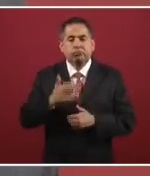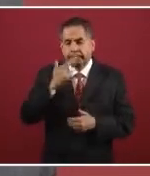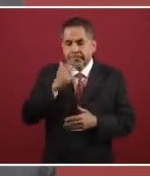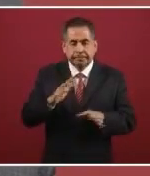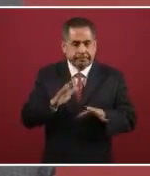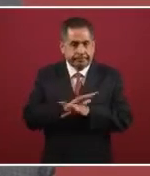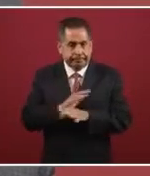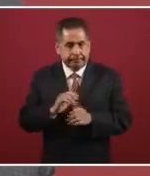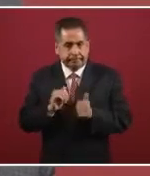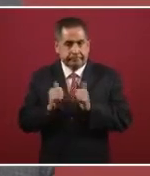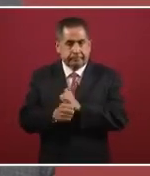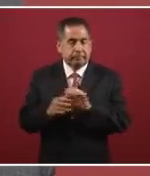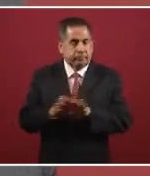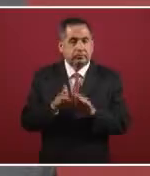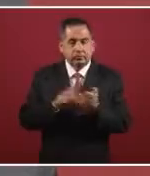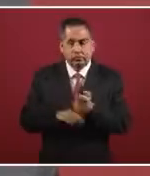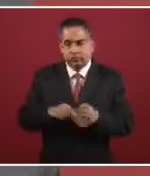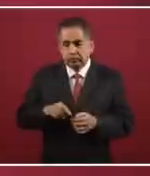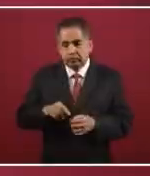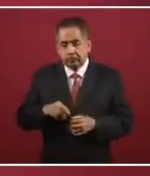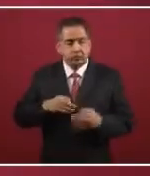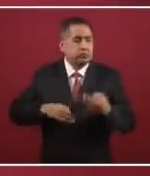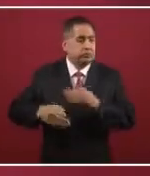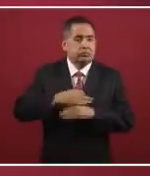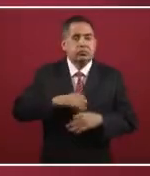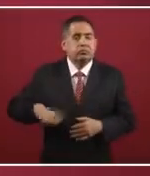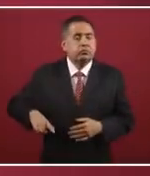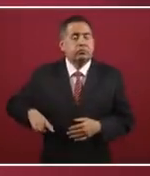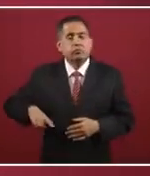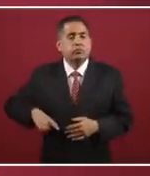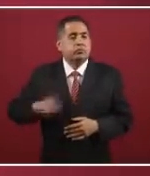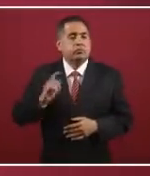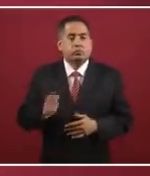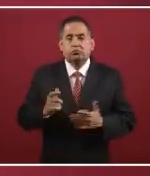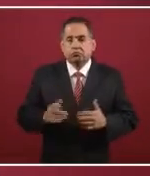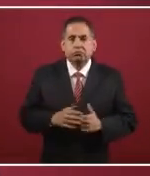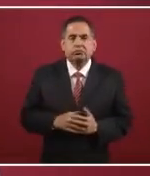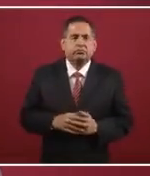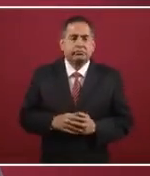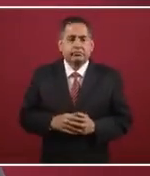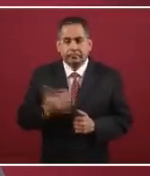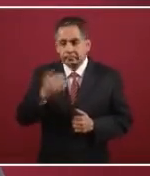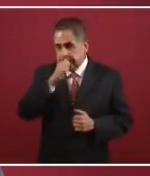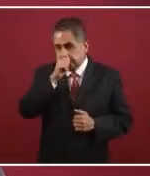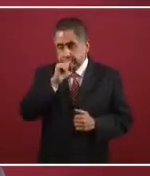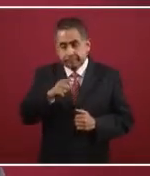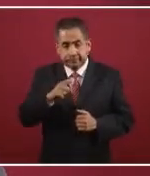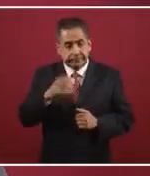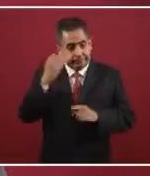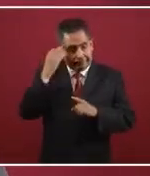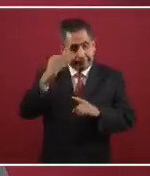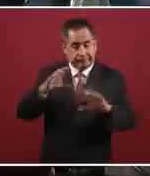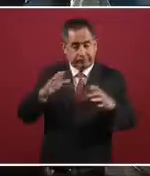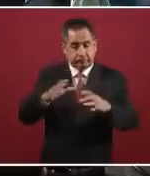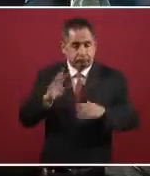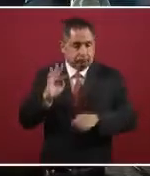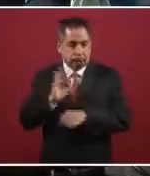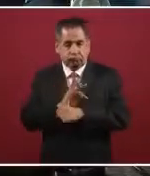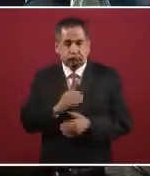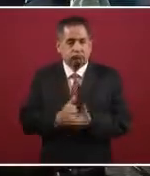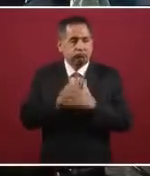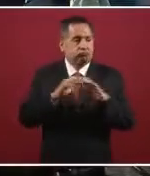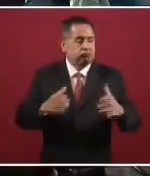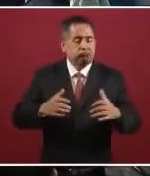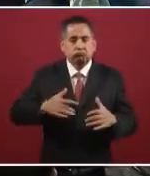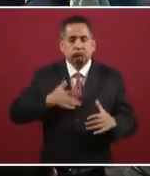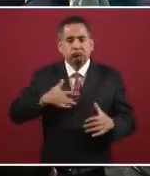aplicándose en todo el gobierno, ¿sí? Y al mismo tiempo estamos fortaleciendo